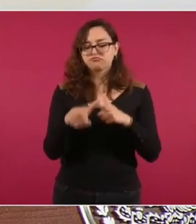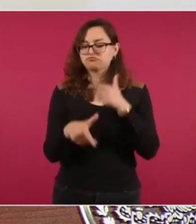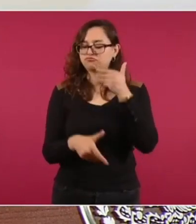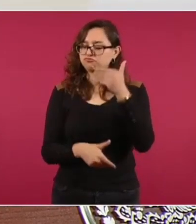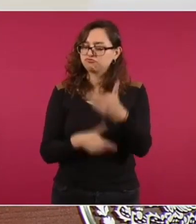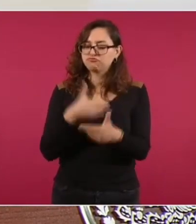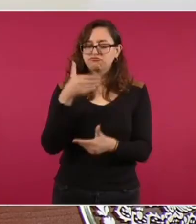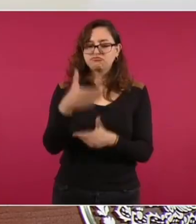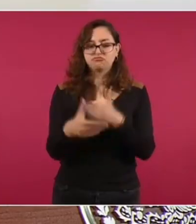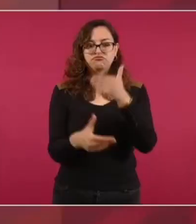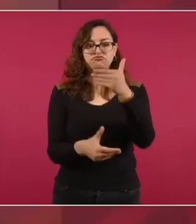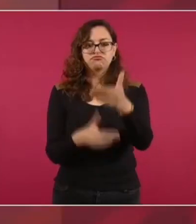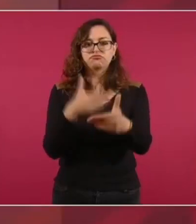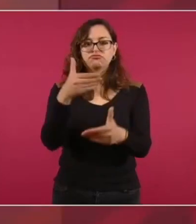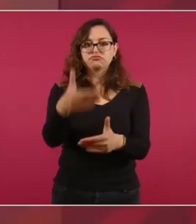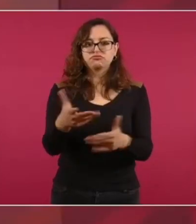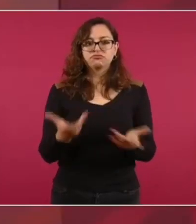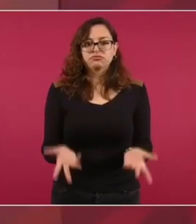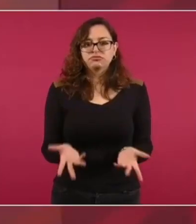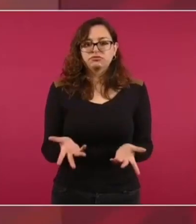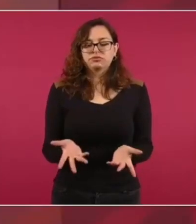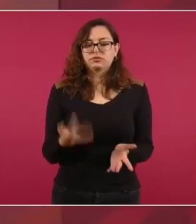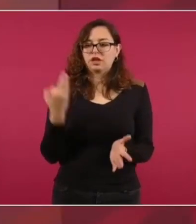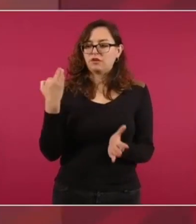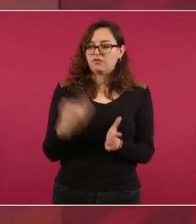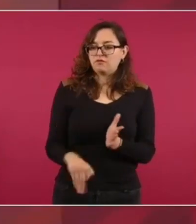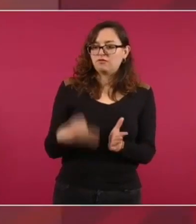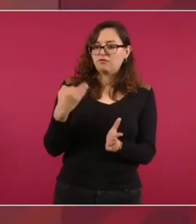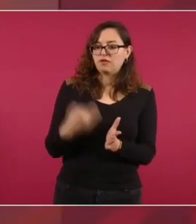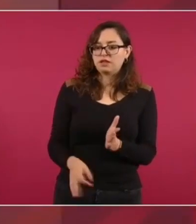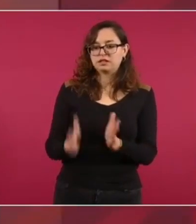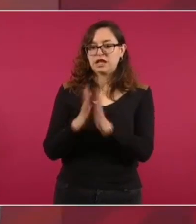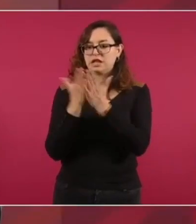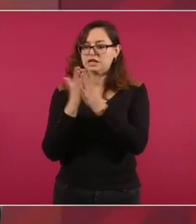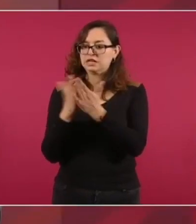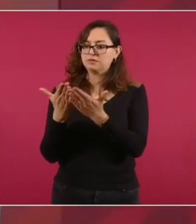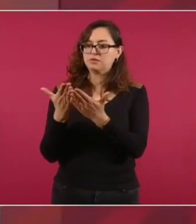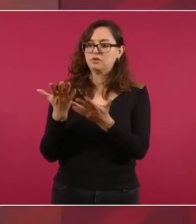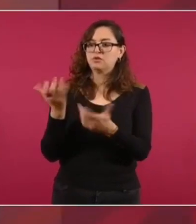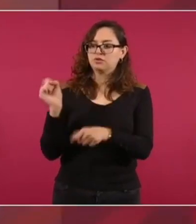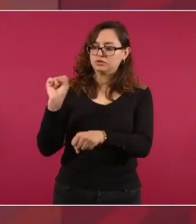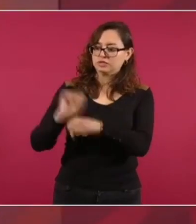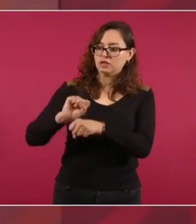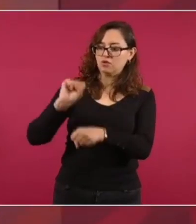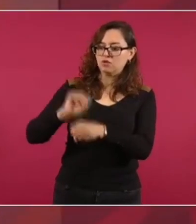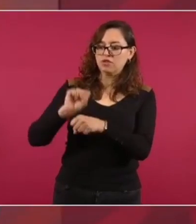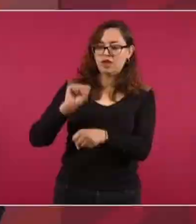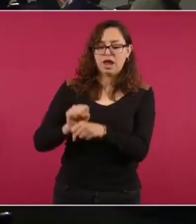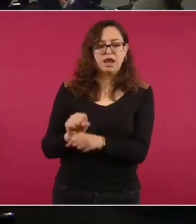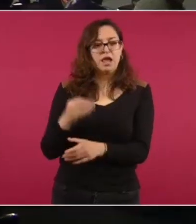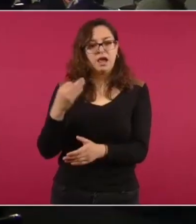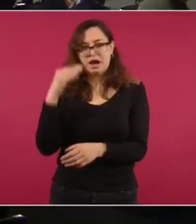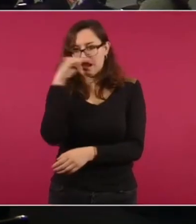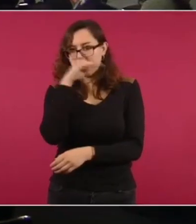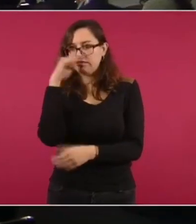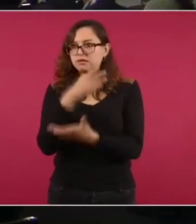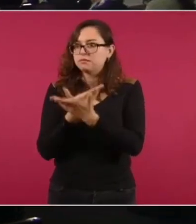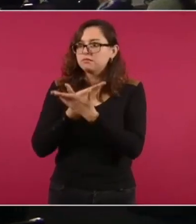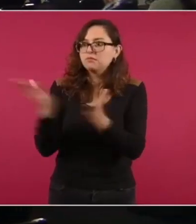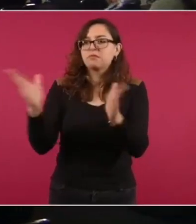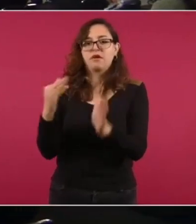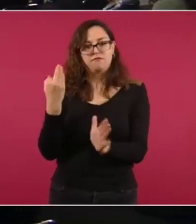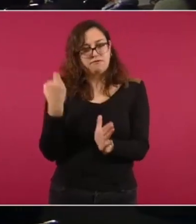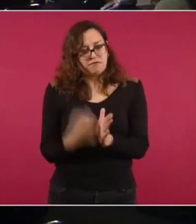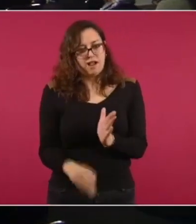avanzó con lograr que se entregaran de manera gratuita los libros de